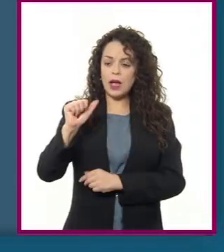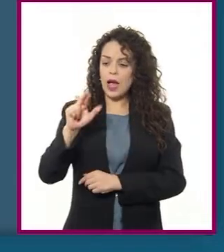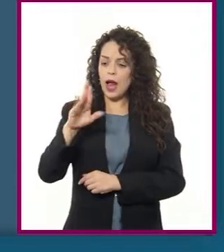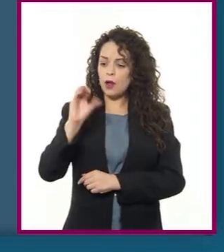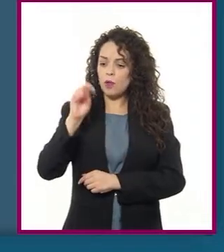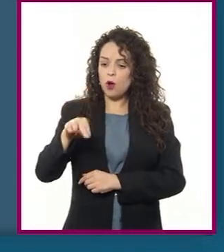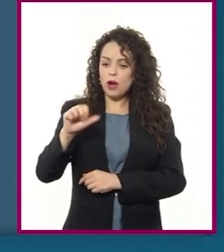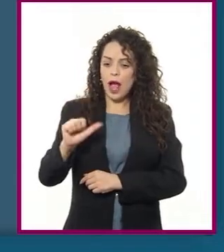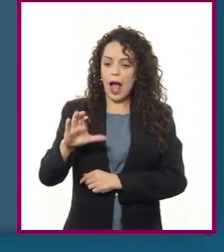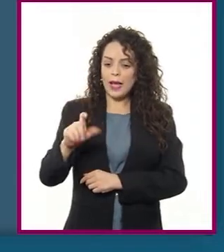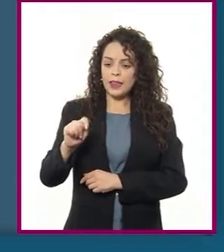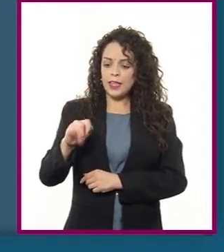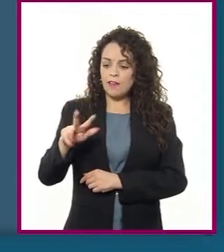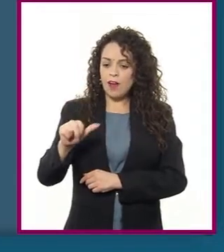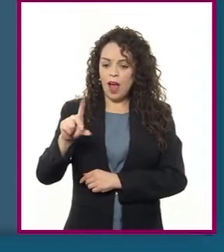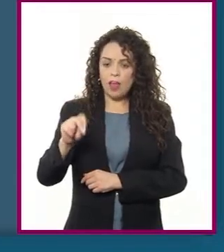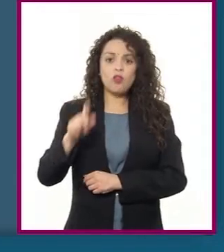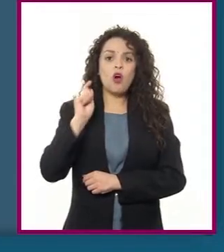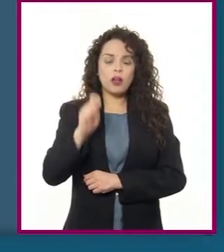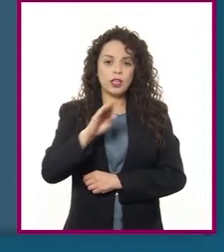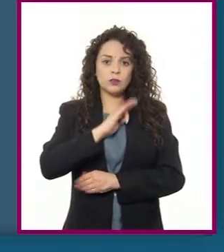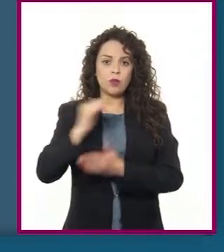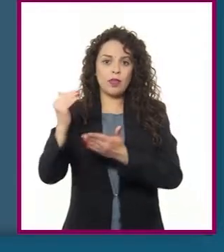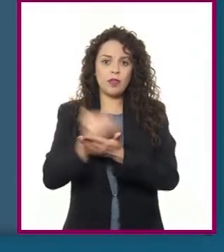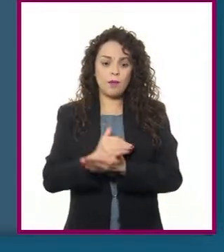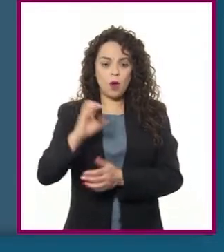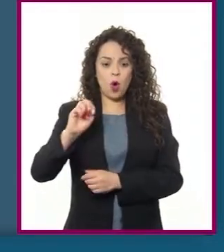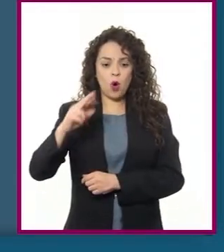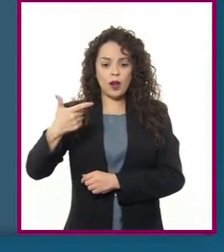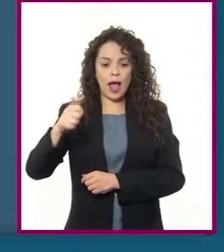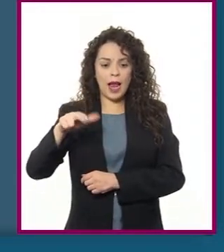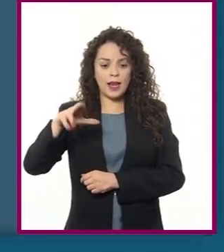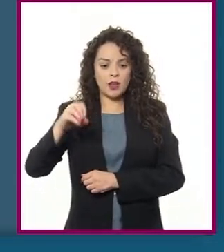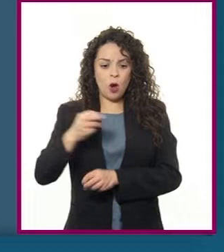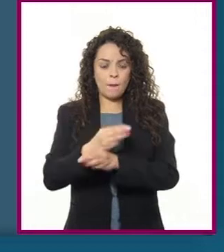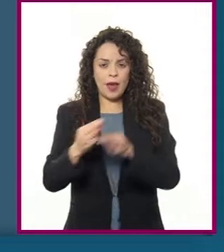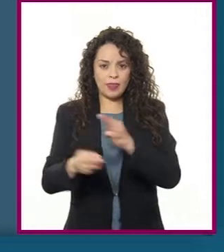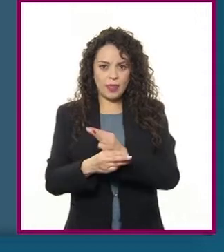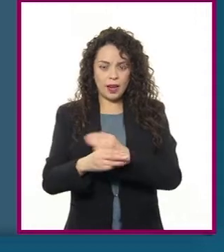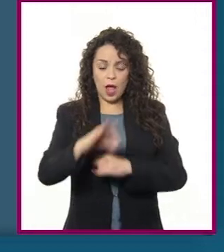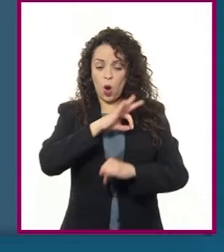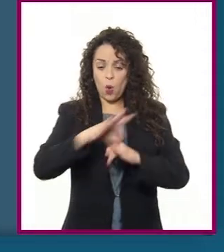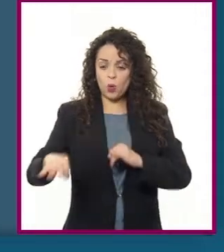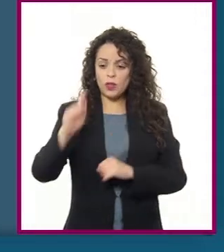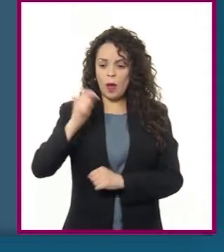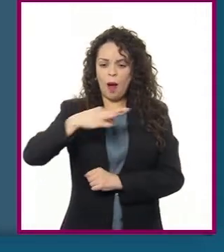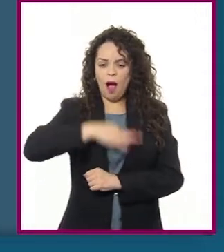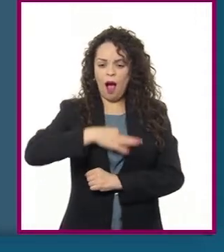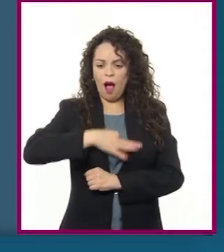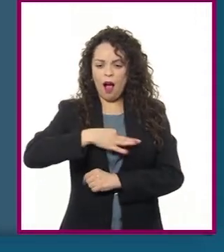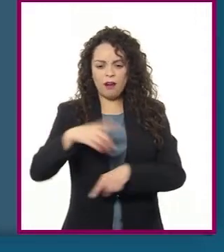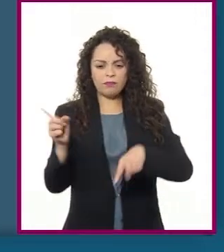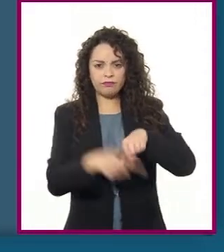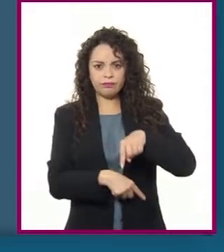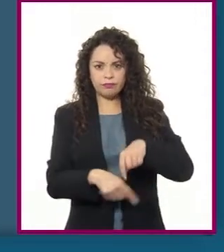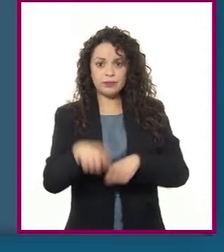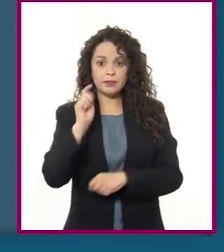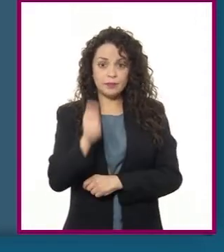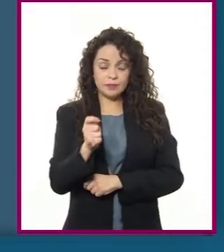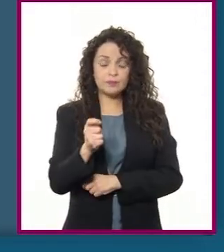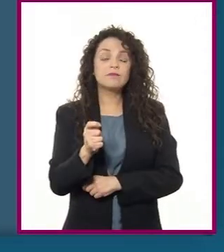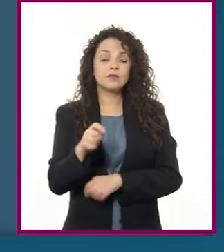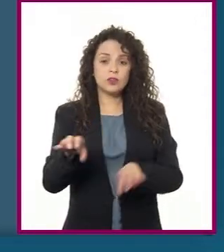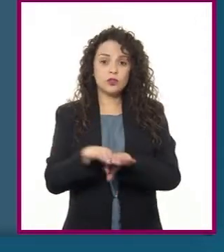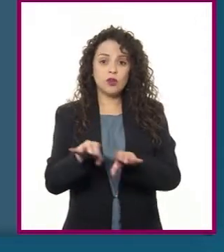permite la disminución de la materia orgánica. La última etapa es la desinfección. Hay tres tipos básicos: tratamientos